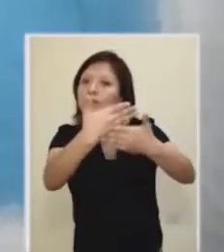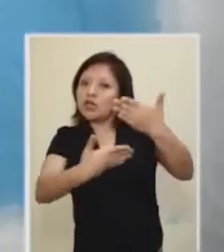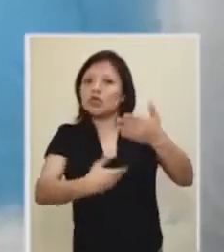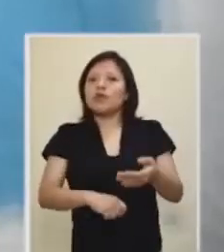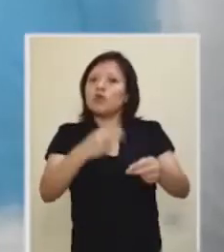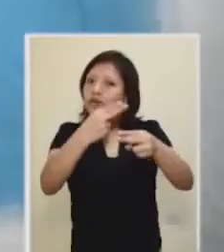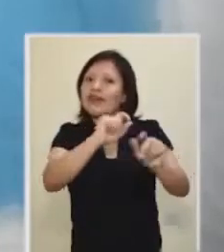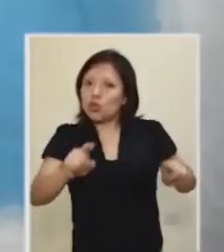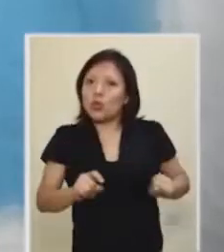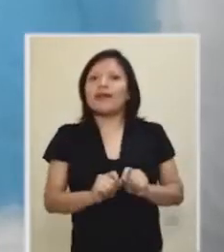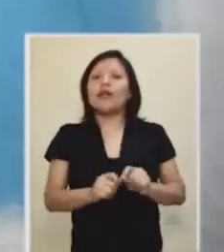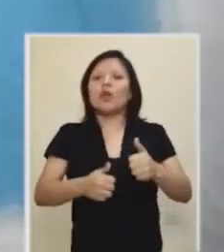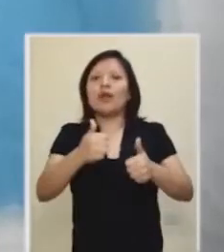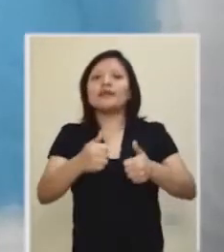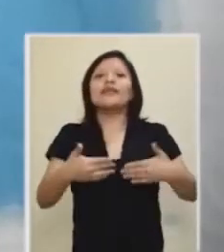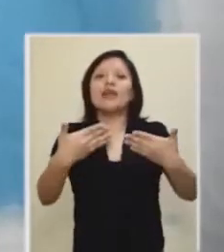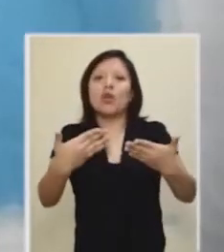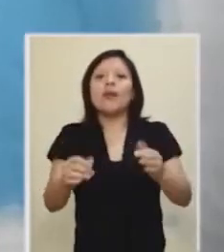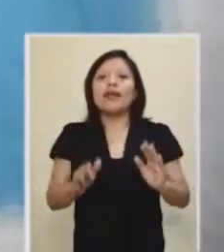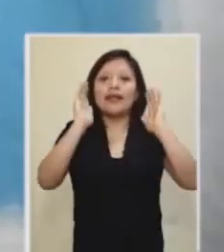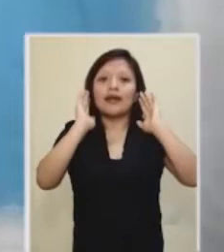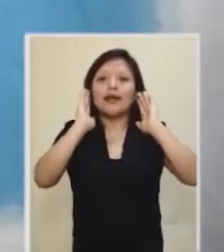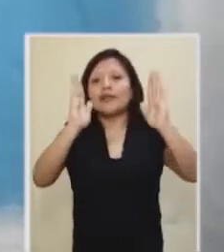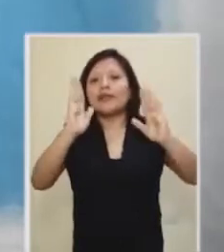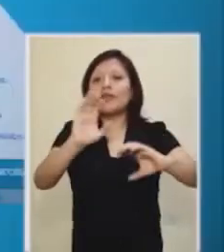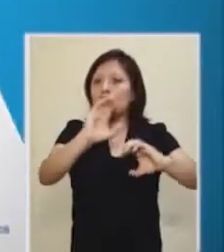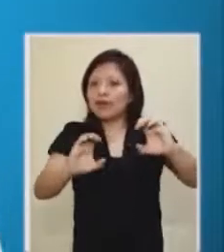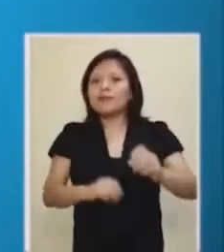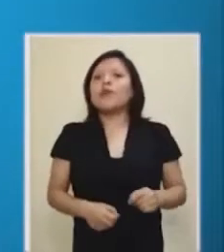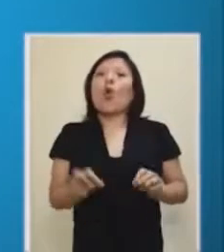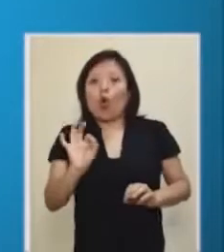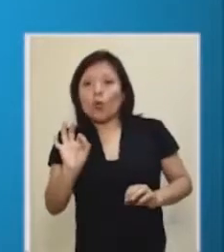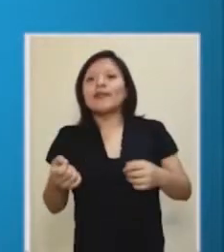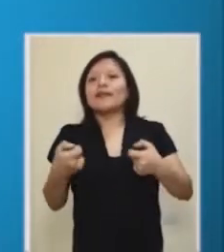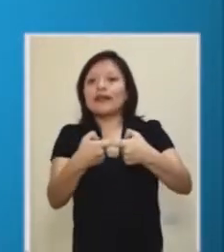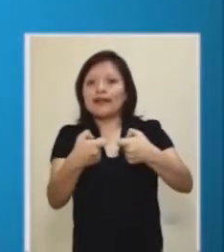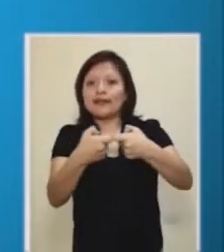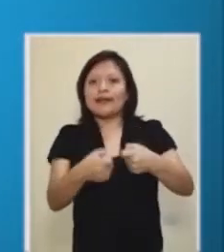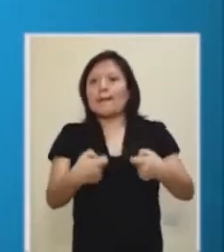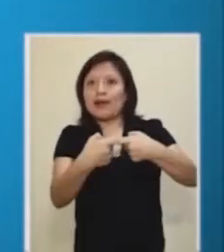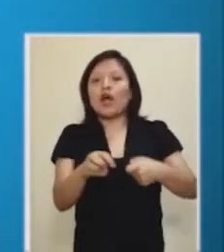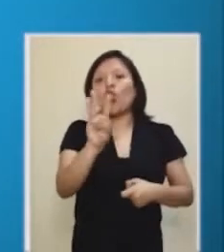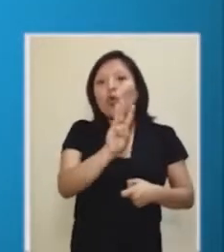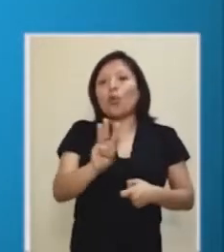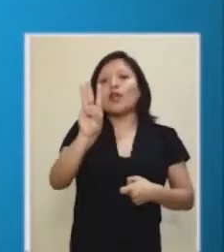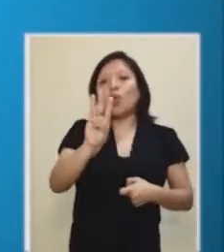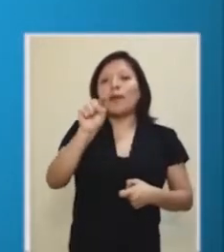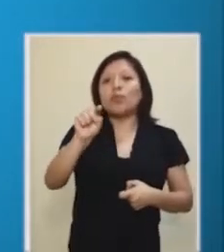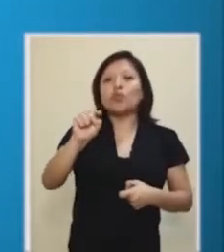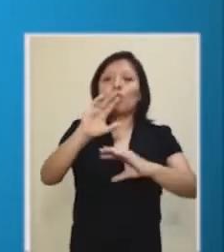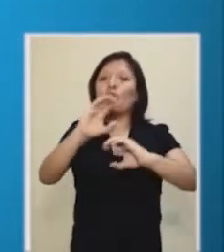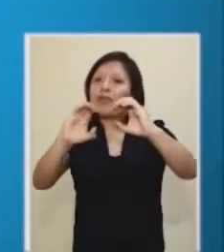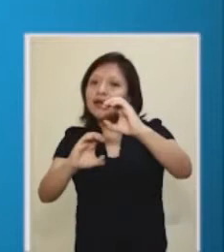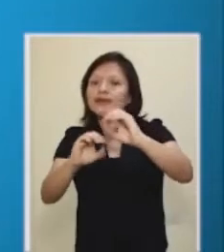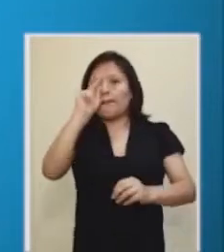bueno, no abren las puertas para que las personas con discapacidad puedan ingresar a trabajar en diferentes ámbitos, que por desconocimiento se cree